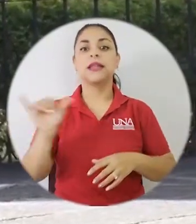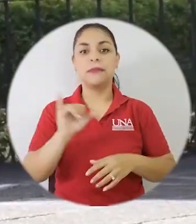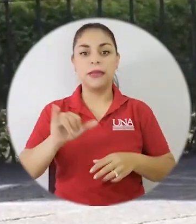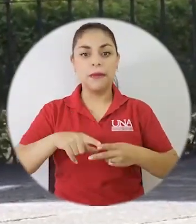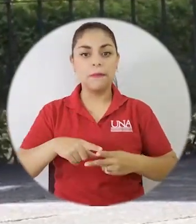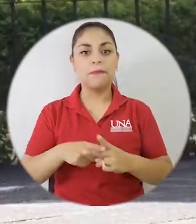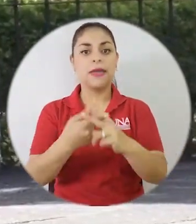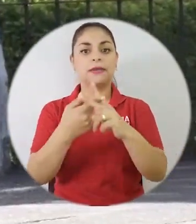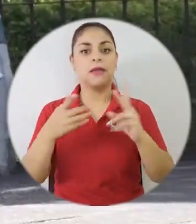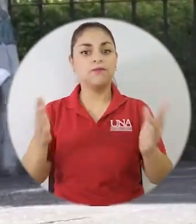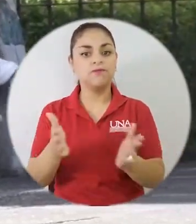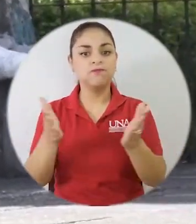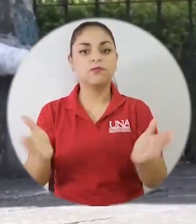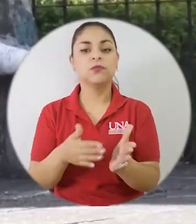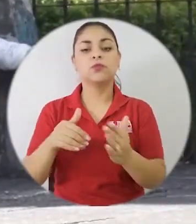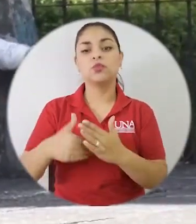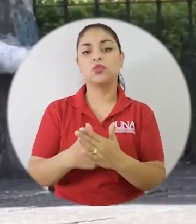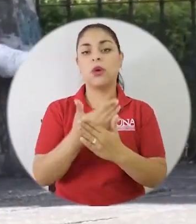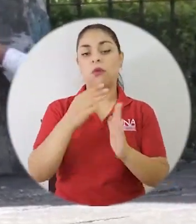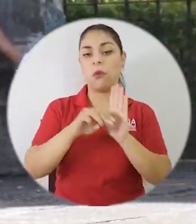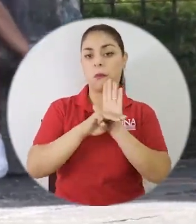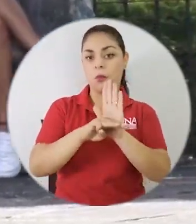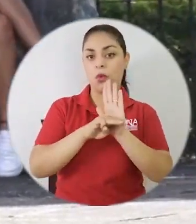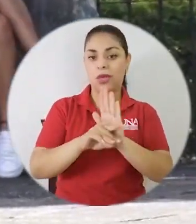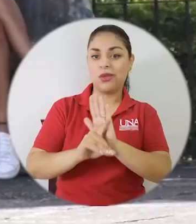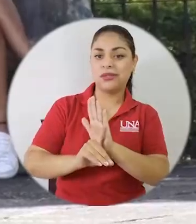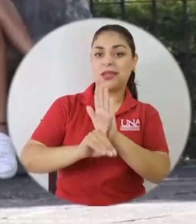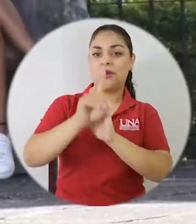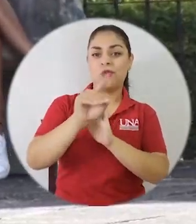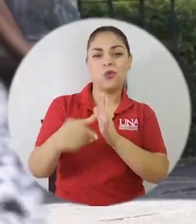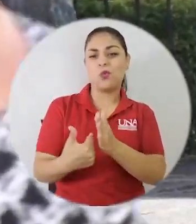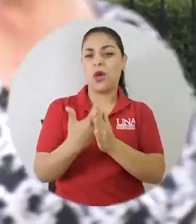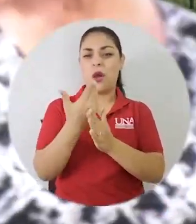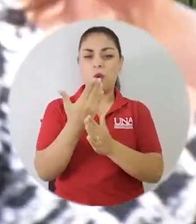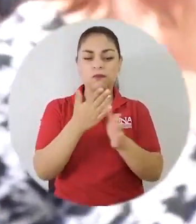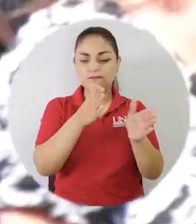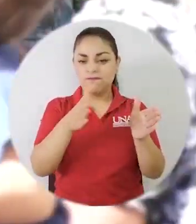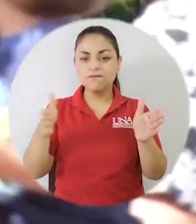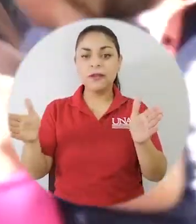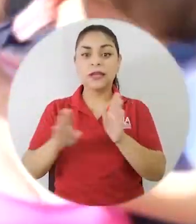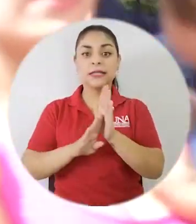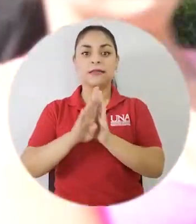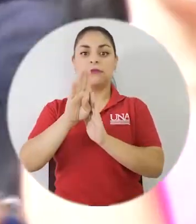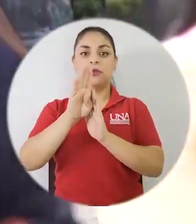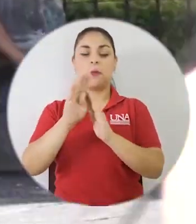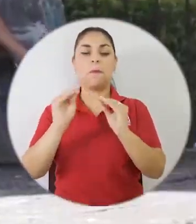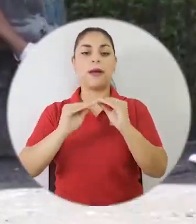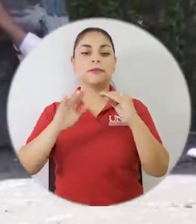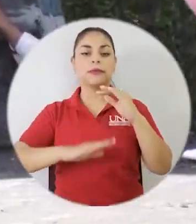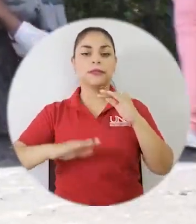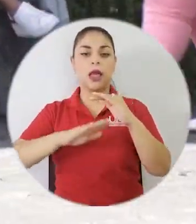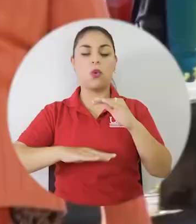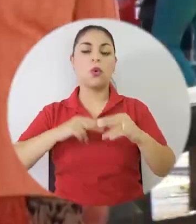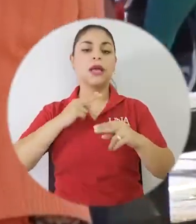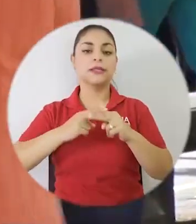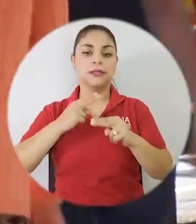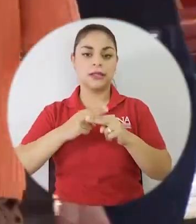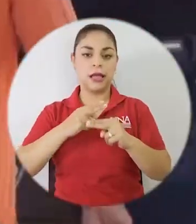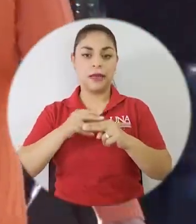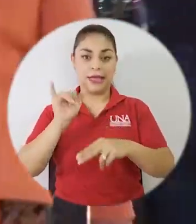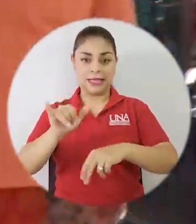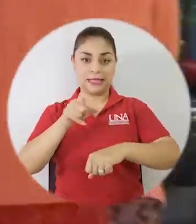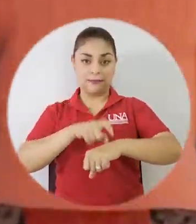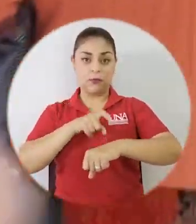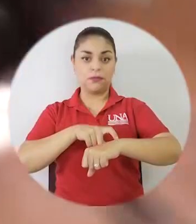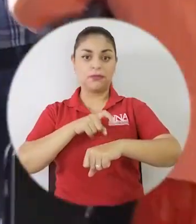también un nuevo modelo de desarrollo, un nuevo patrón de crecimiento más basado en lo que se va a denominar en ese